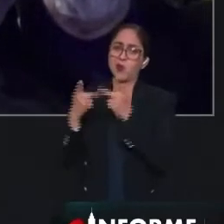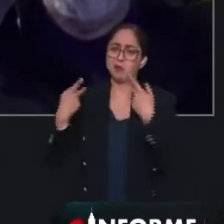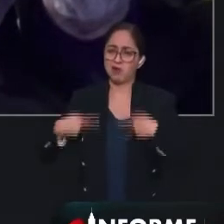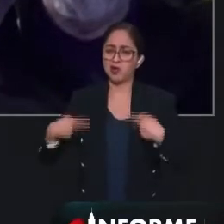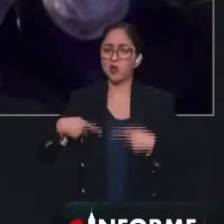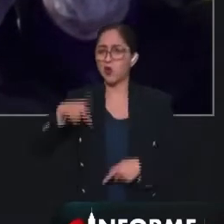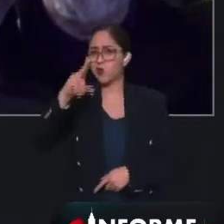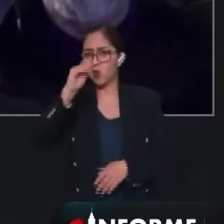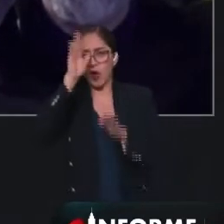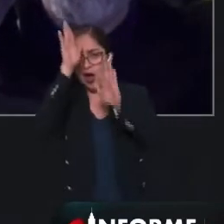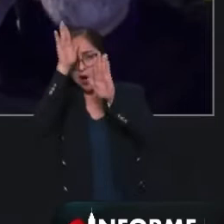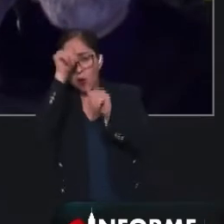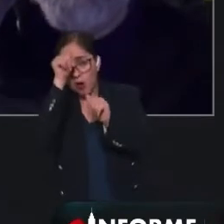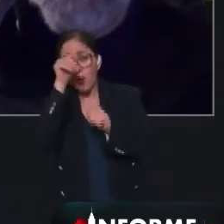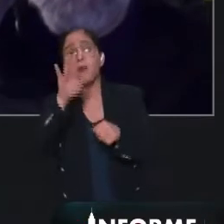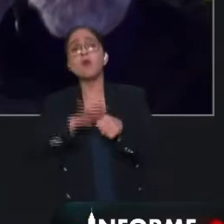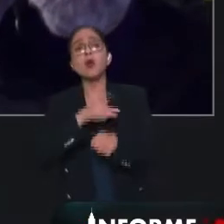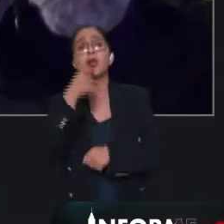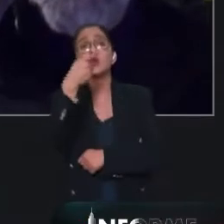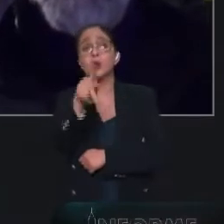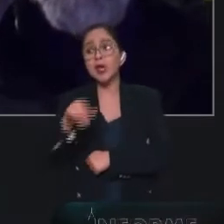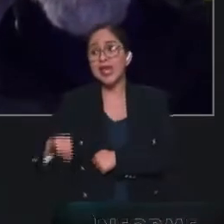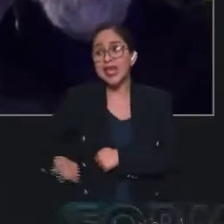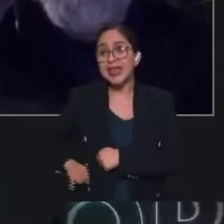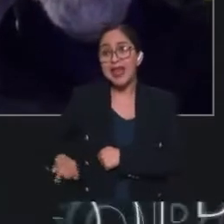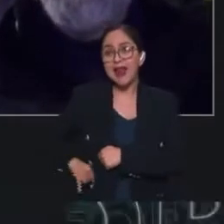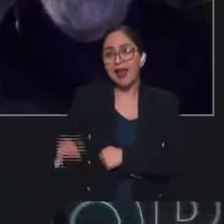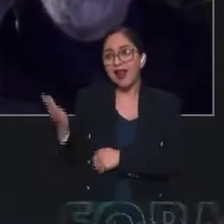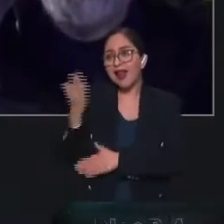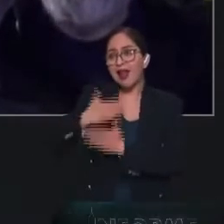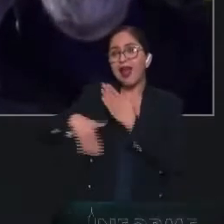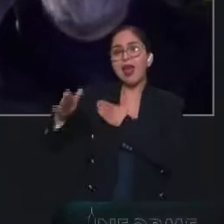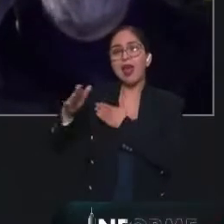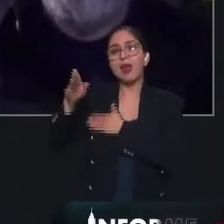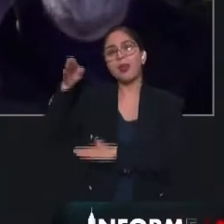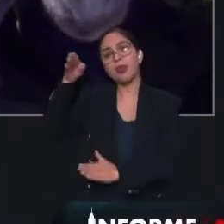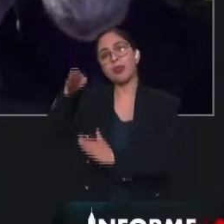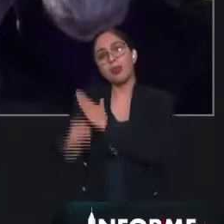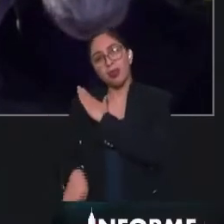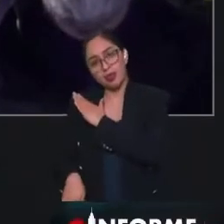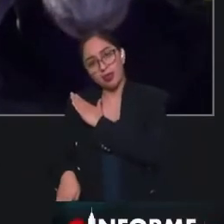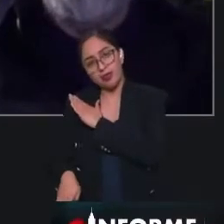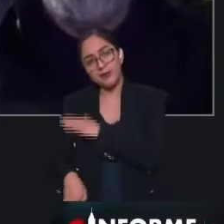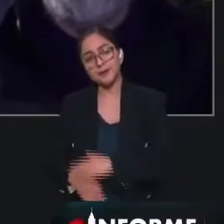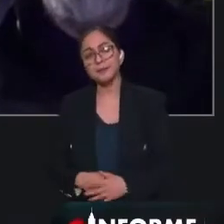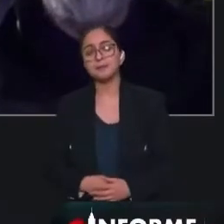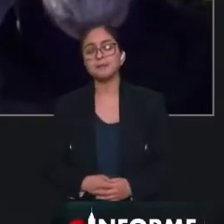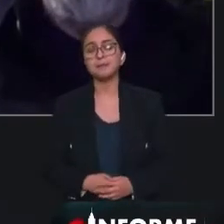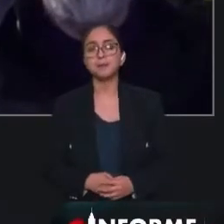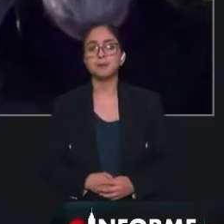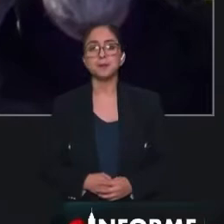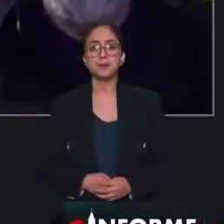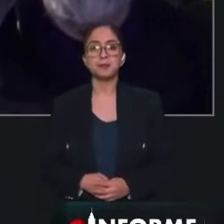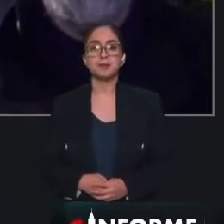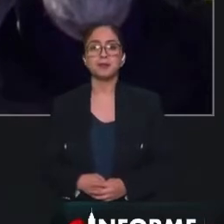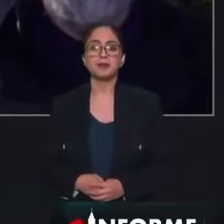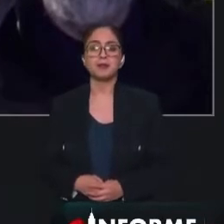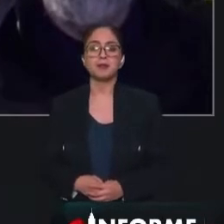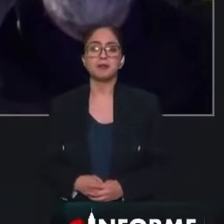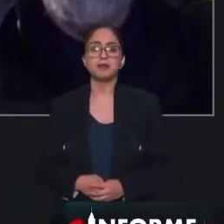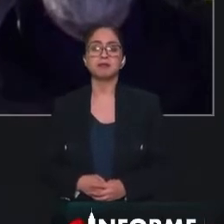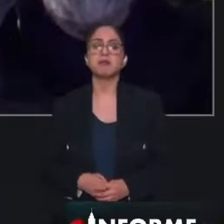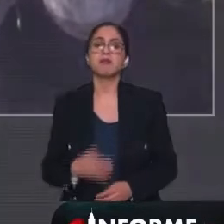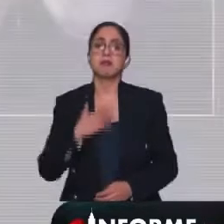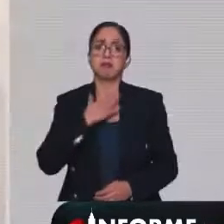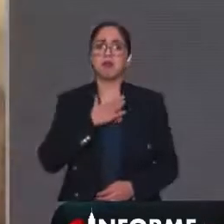sus intereses han sido vulnerados? Bueno, yo creo que ha habido avances muy